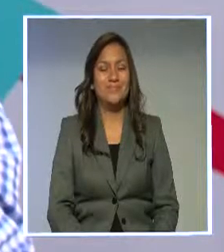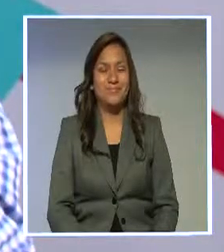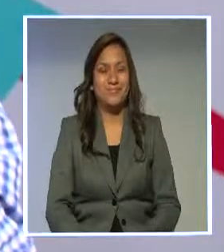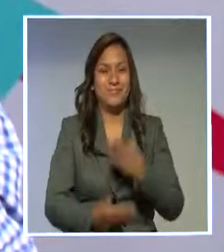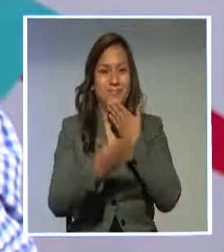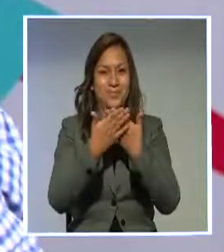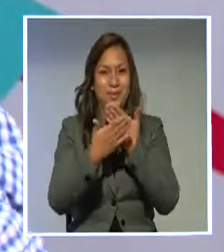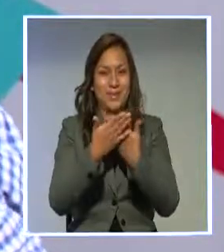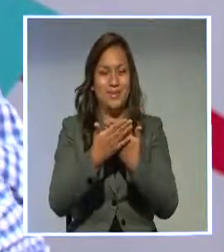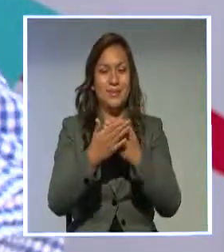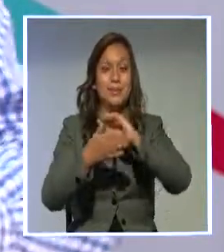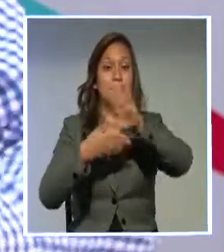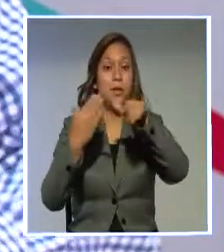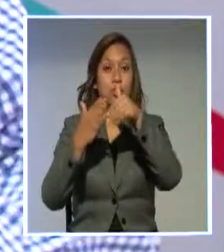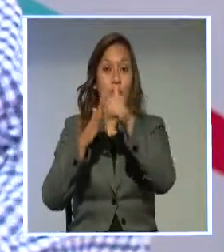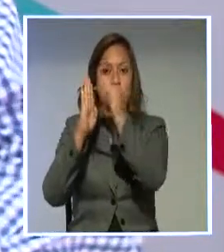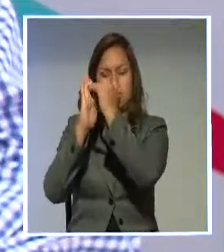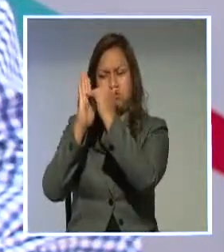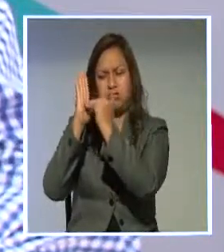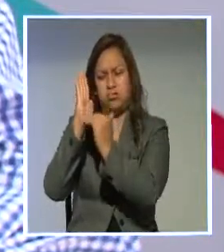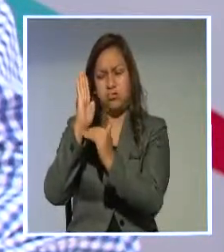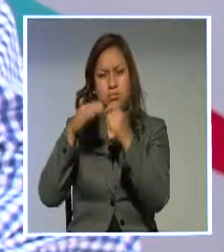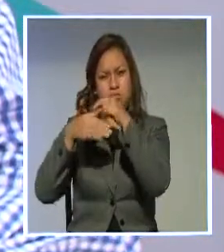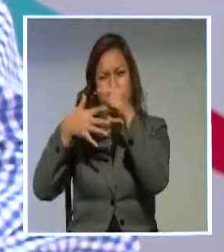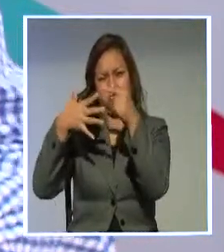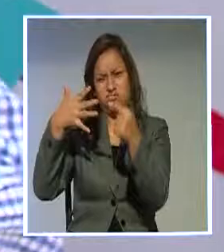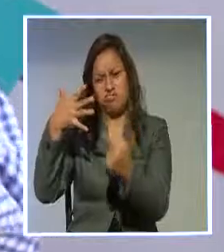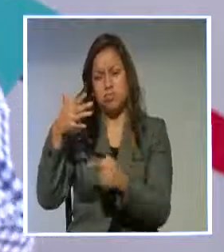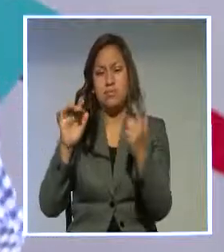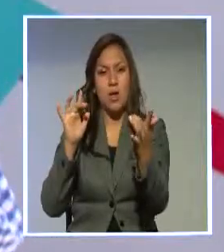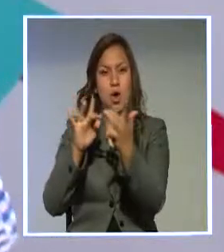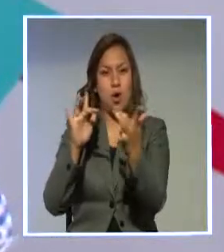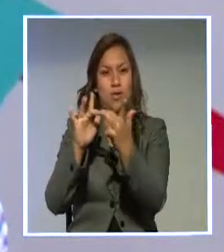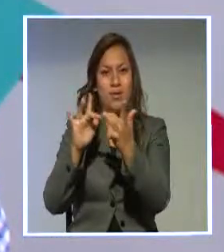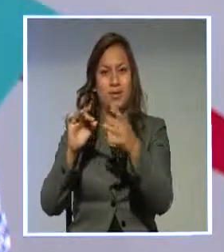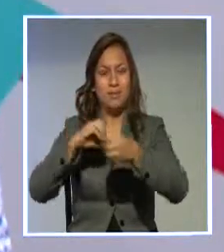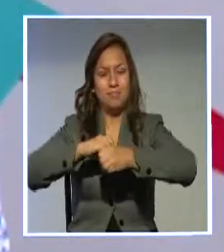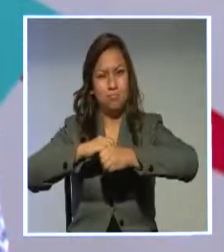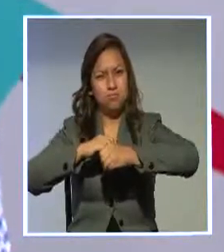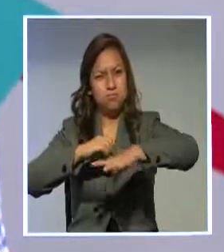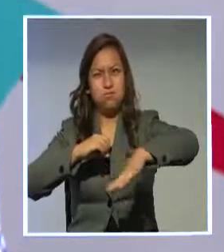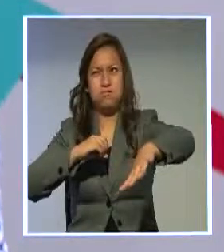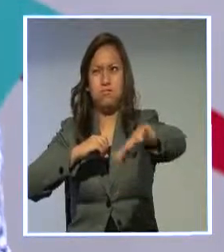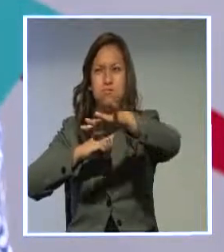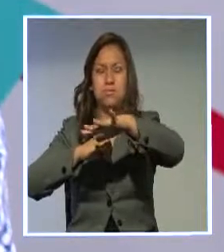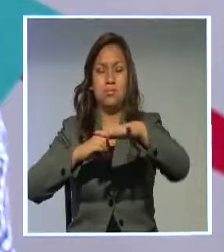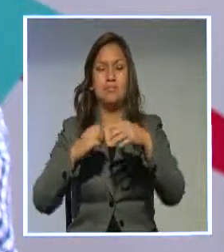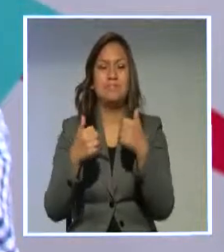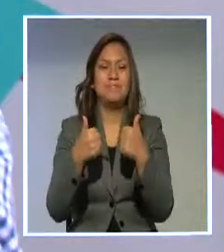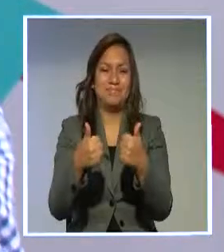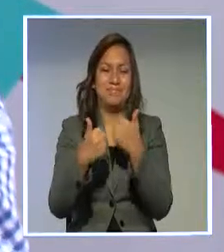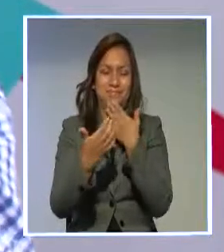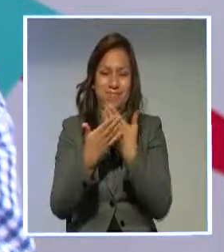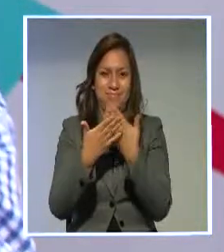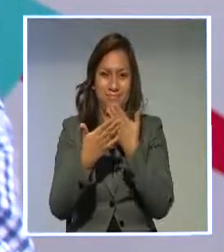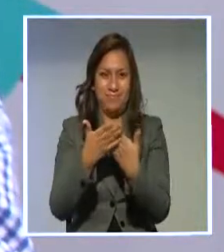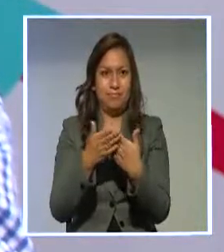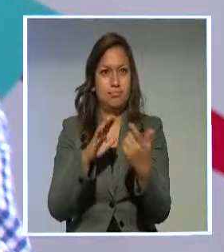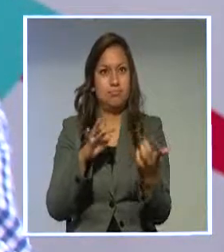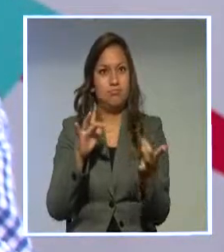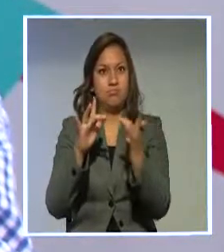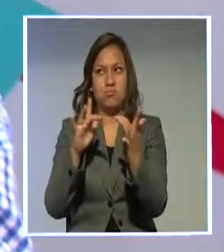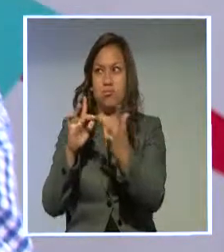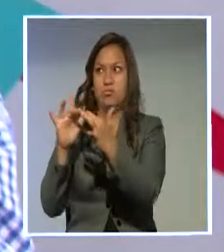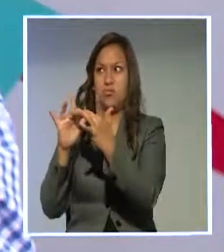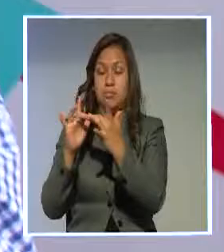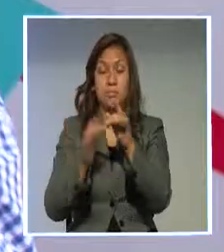Gracias entonces a esos medios de comunicación que se enganchan a la radio, a la señal de la radio de la Asamblea Nacional y otros también a la señal de la